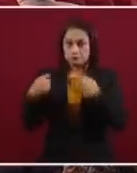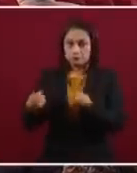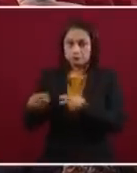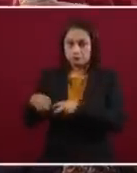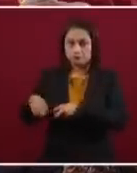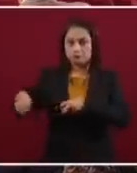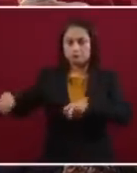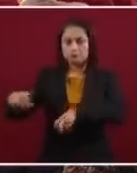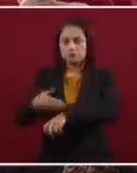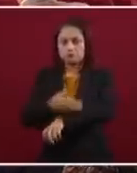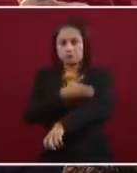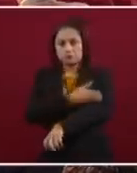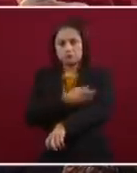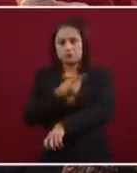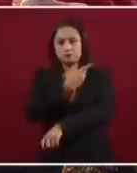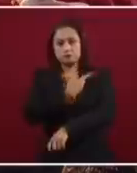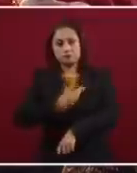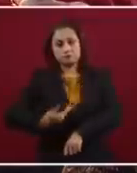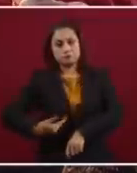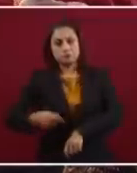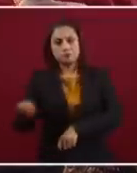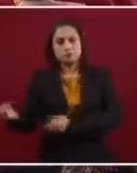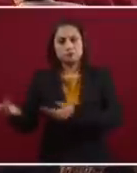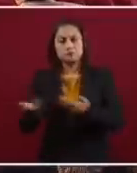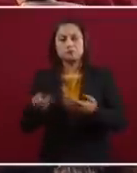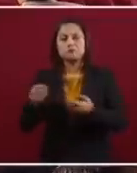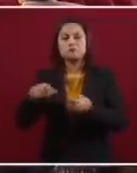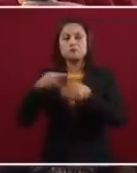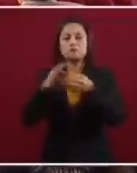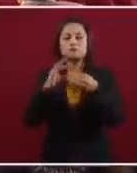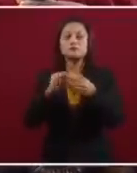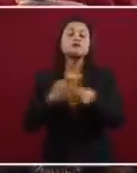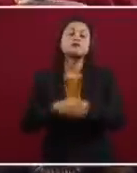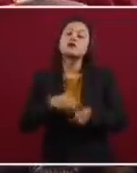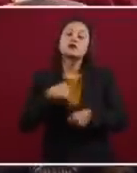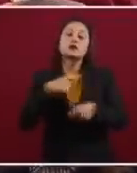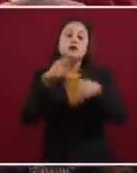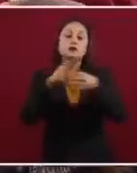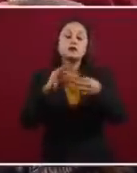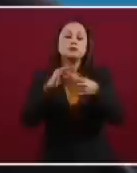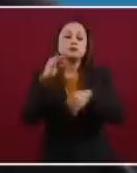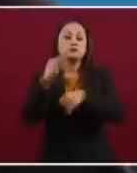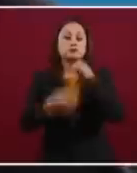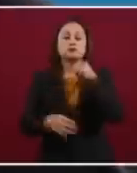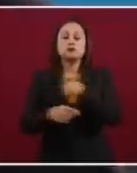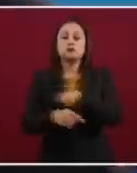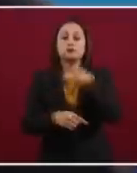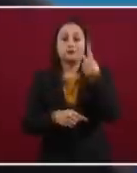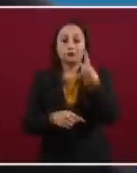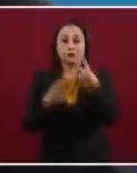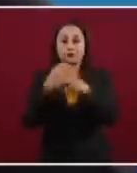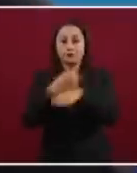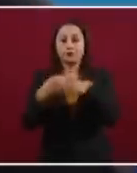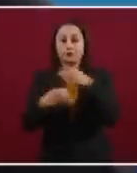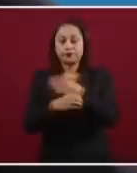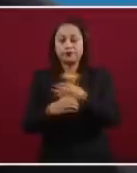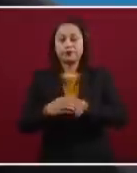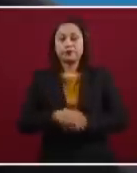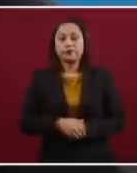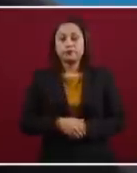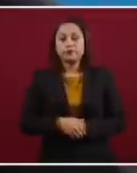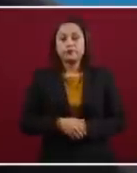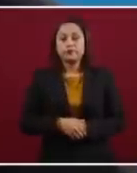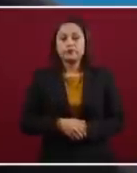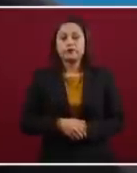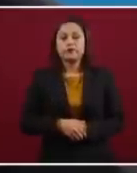anunció el presidente y dos cosas una que retomó el mensaje que